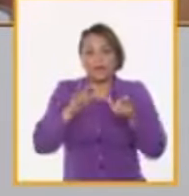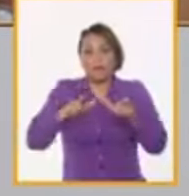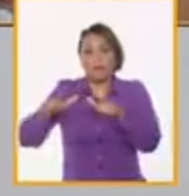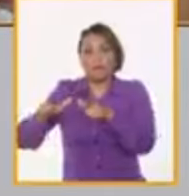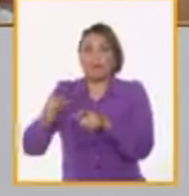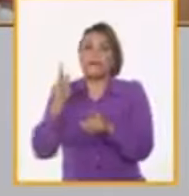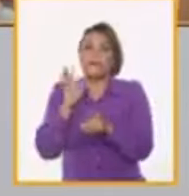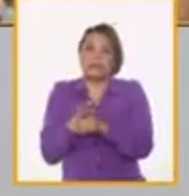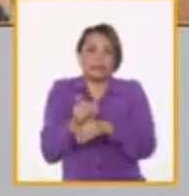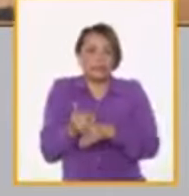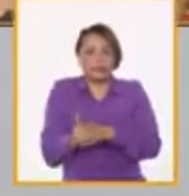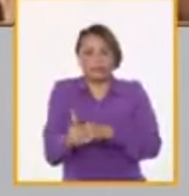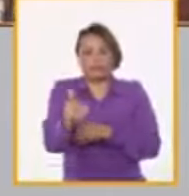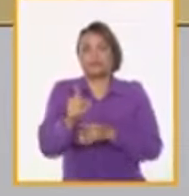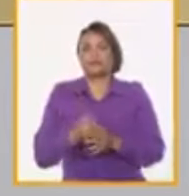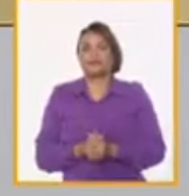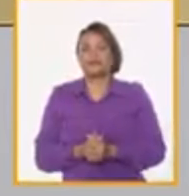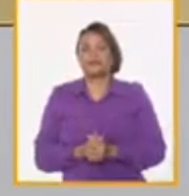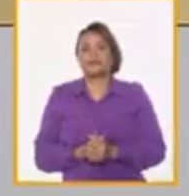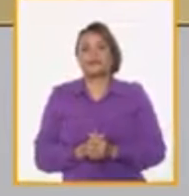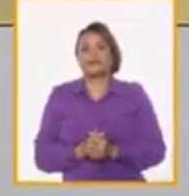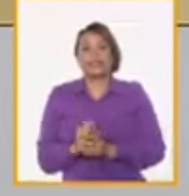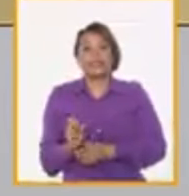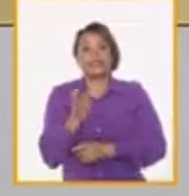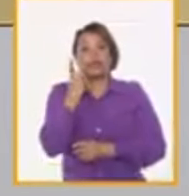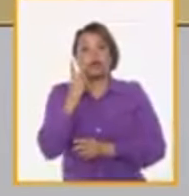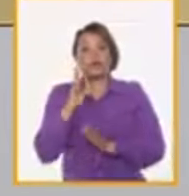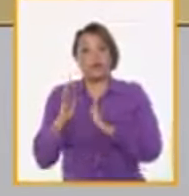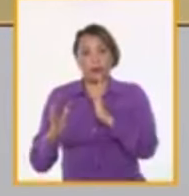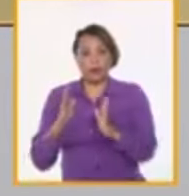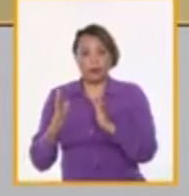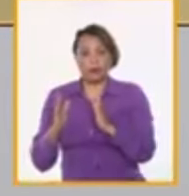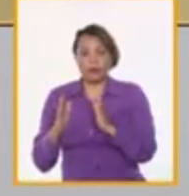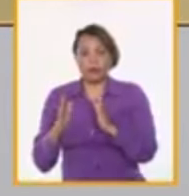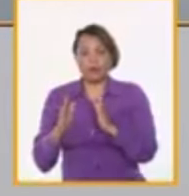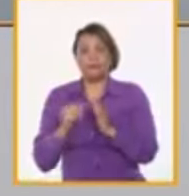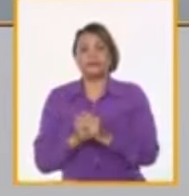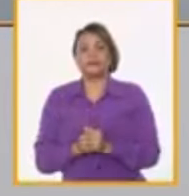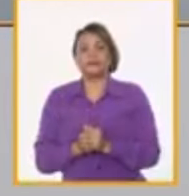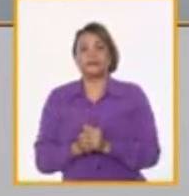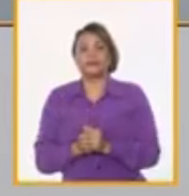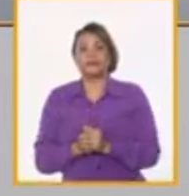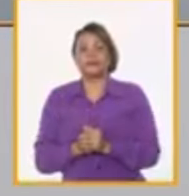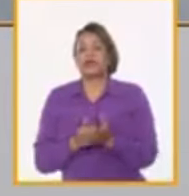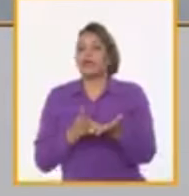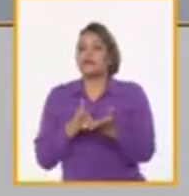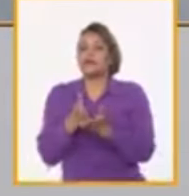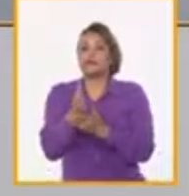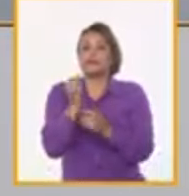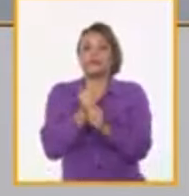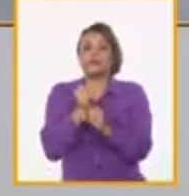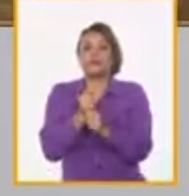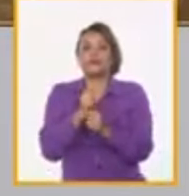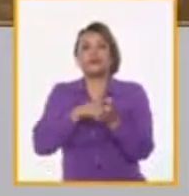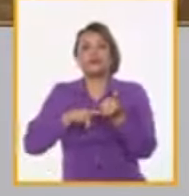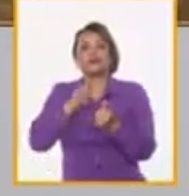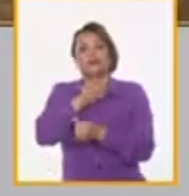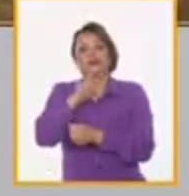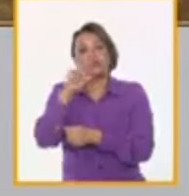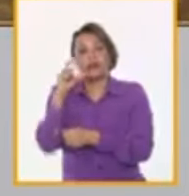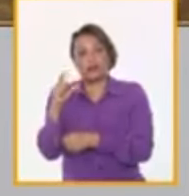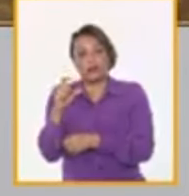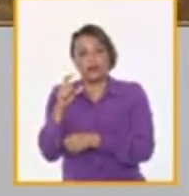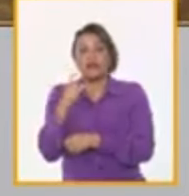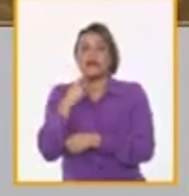marcha. Y ya de la segunda etapa, como se informaba, que son lo que se está trabajando en Villa Clara, que le habíamos dado primero